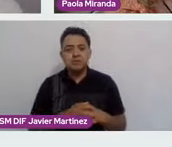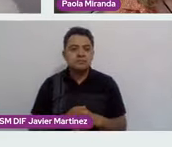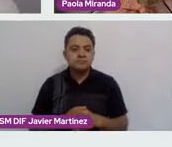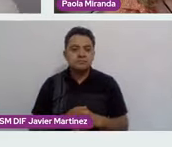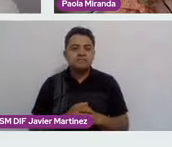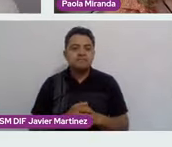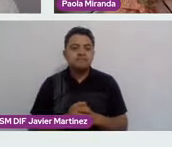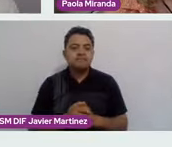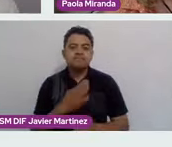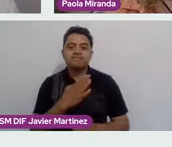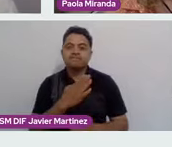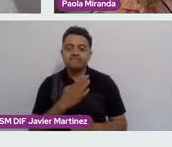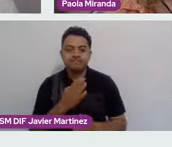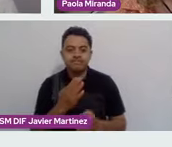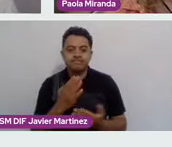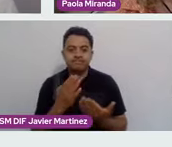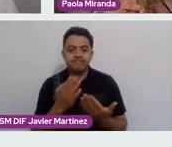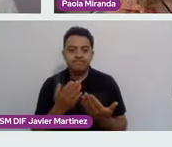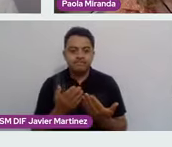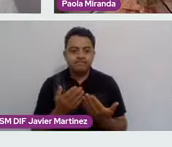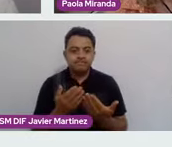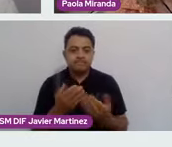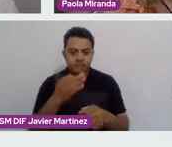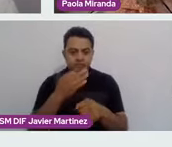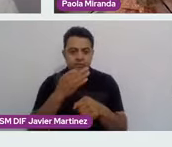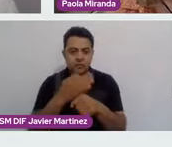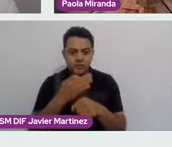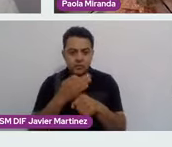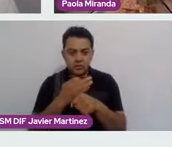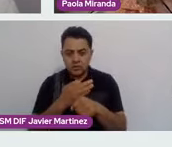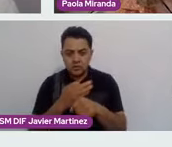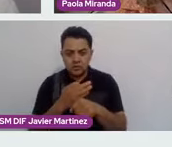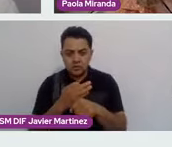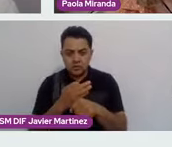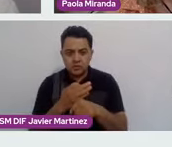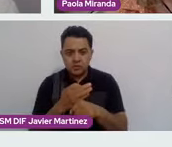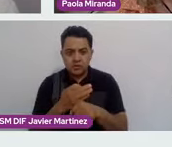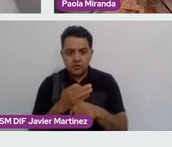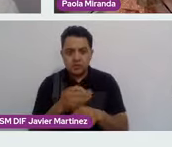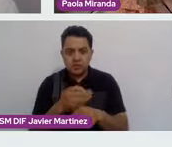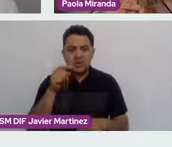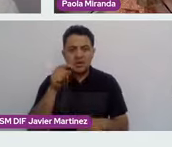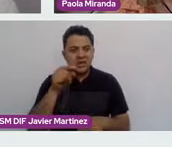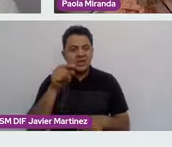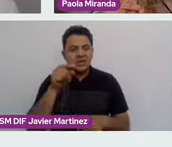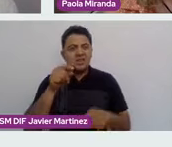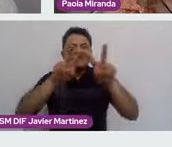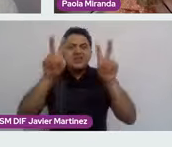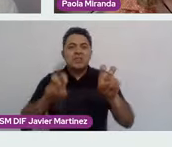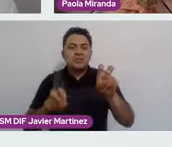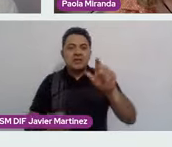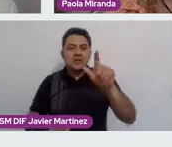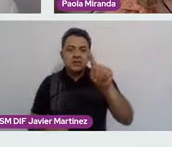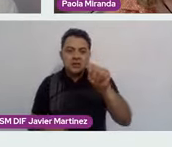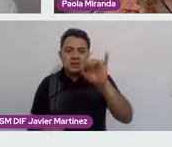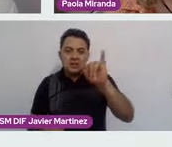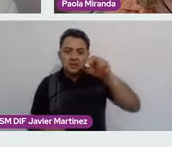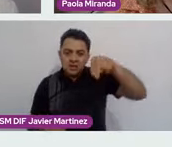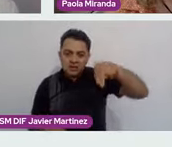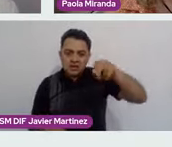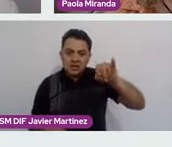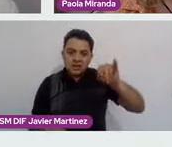ahorita el tinnitus o acúfeno cobró como que cierta importancia con este tema del COVID. A muchos les